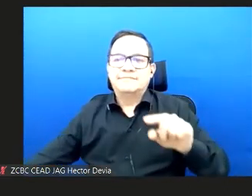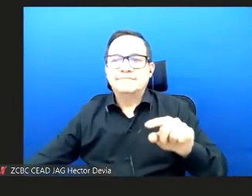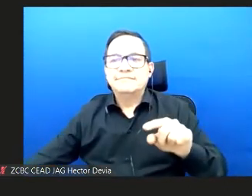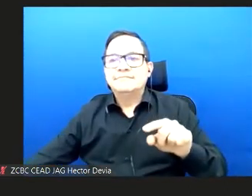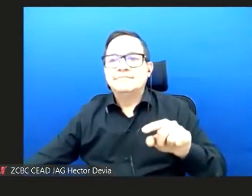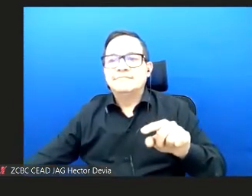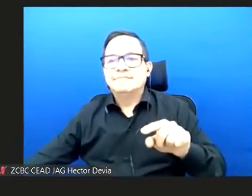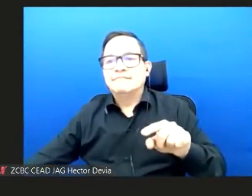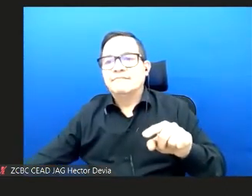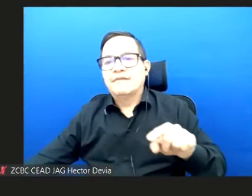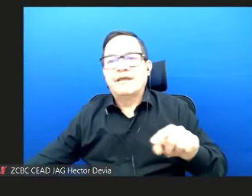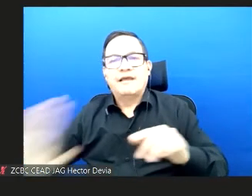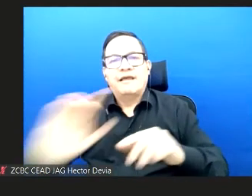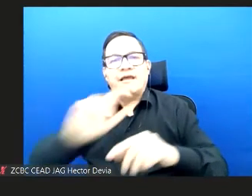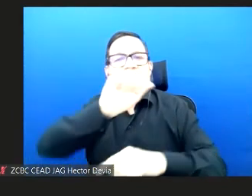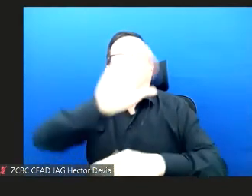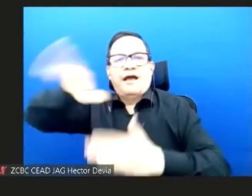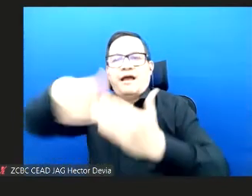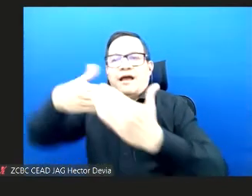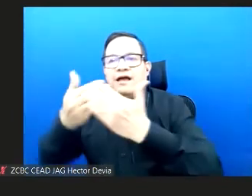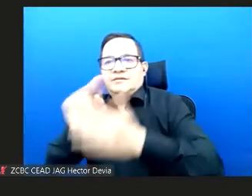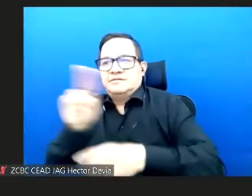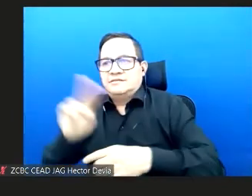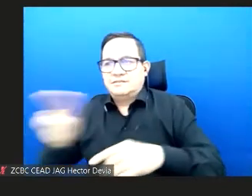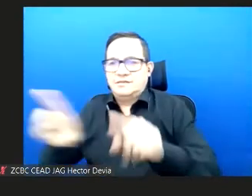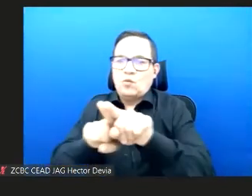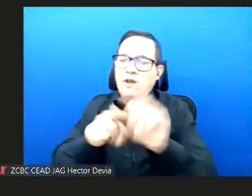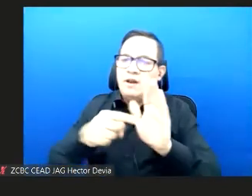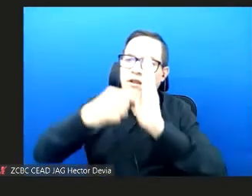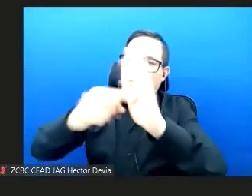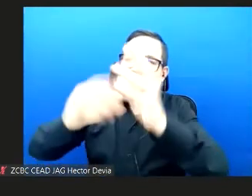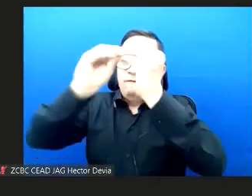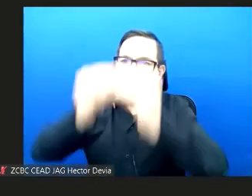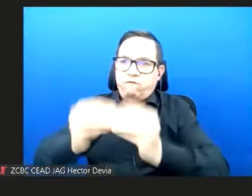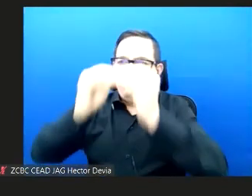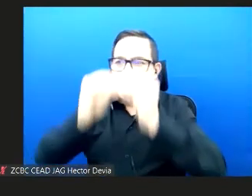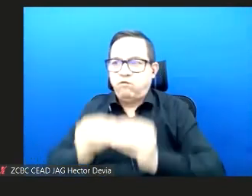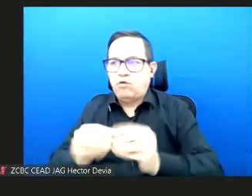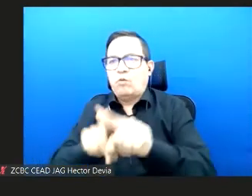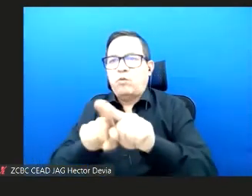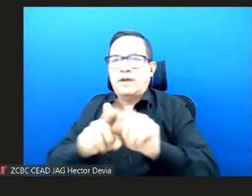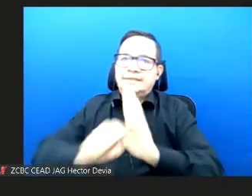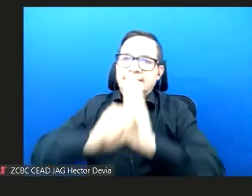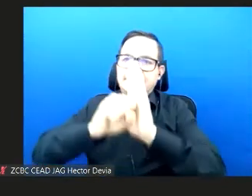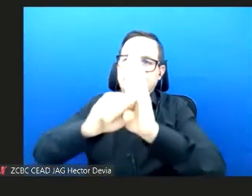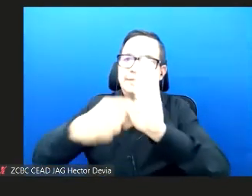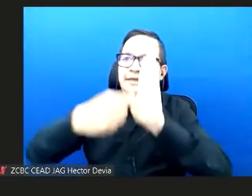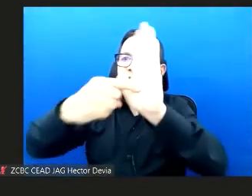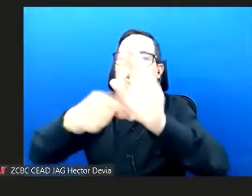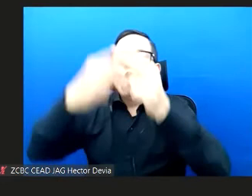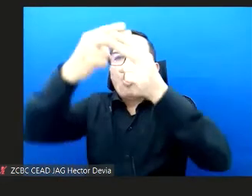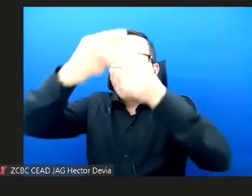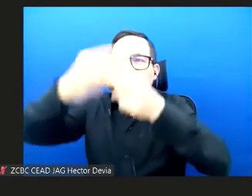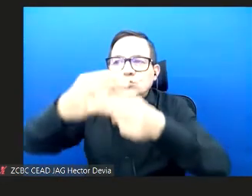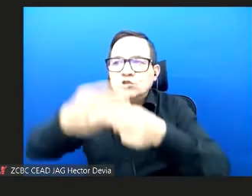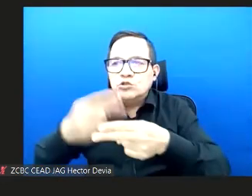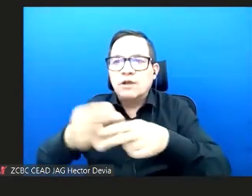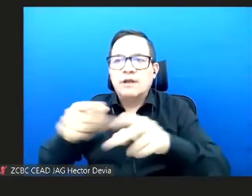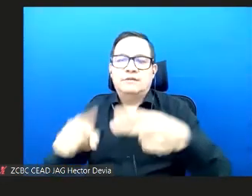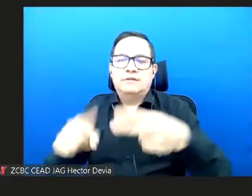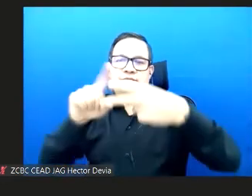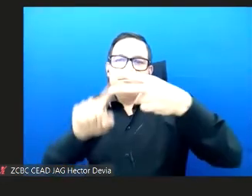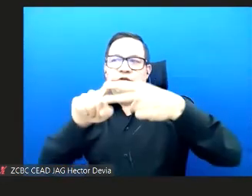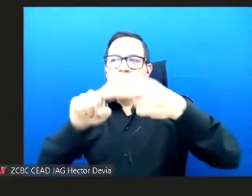de representarlo. Eso es lo que vamos a ver hoy, las diferentes formas de representación y cómo se llaman esas dos formas de